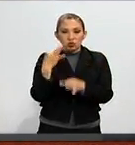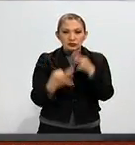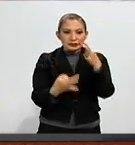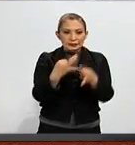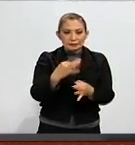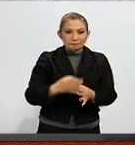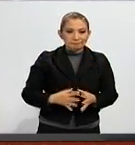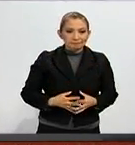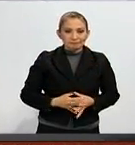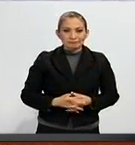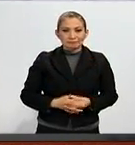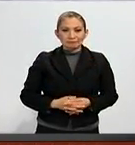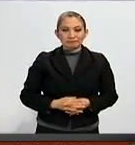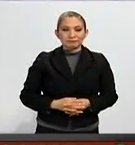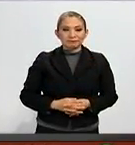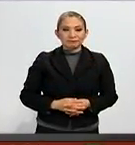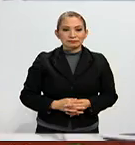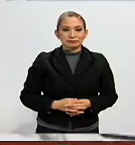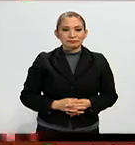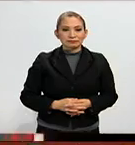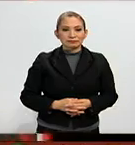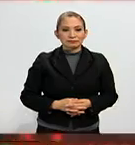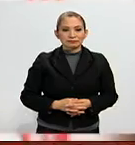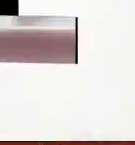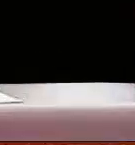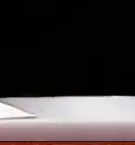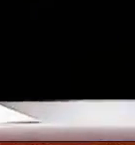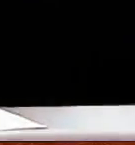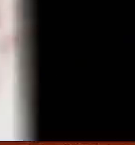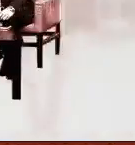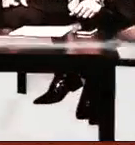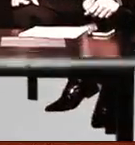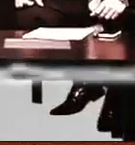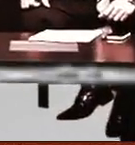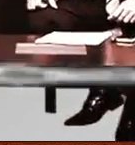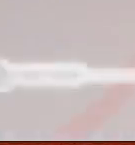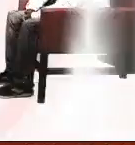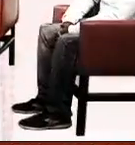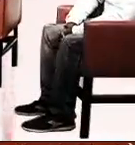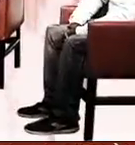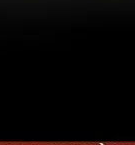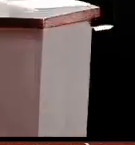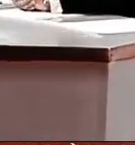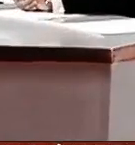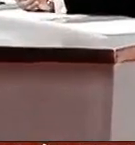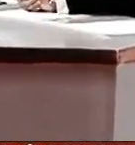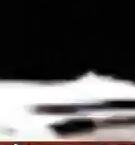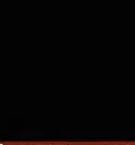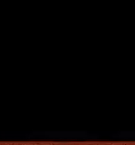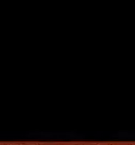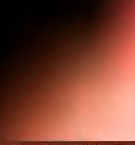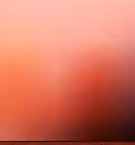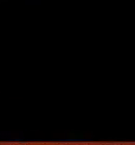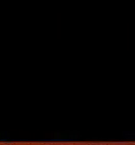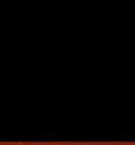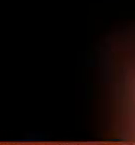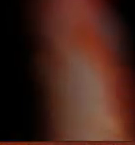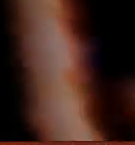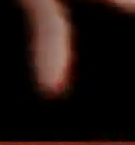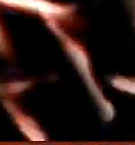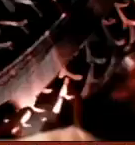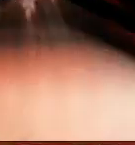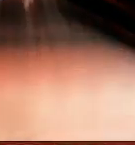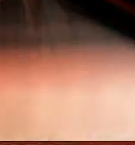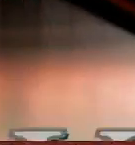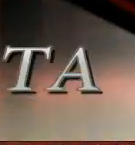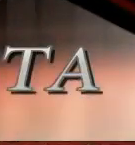Justicia. Esta mañana nos da mucho gusto que esté aquí en el Estudio de México al Día. Esta mañana damos la bienvenida